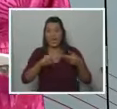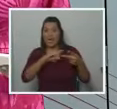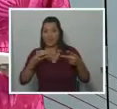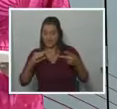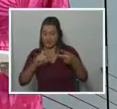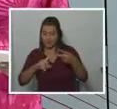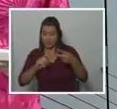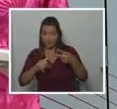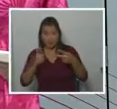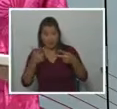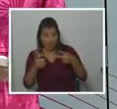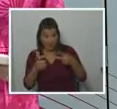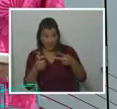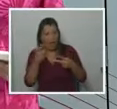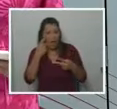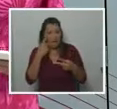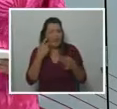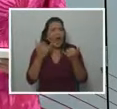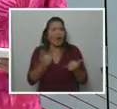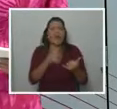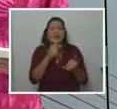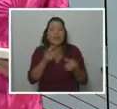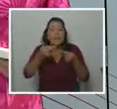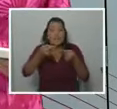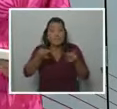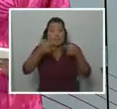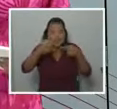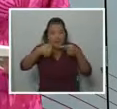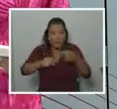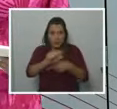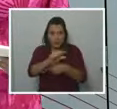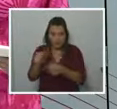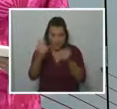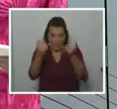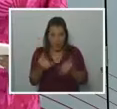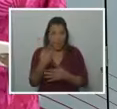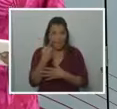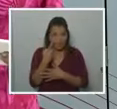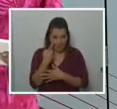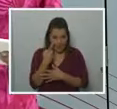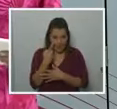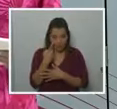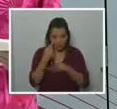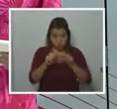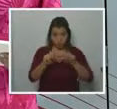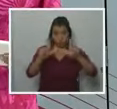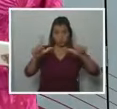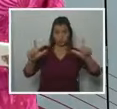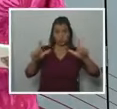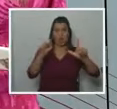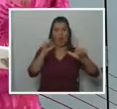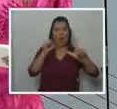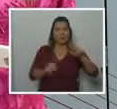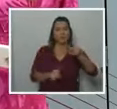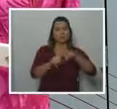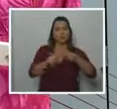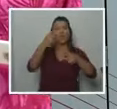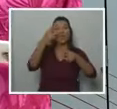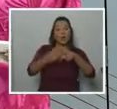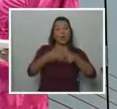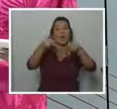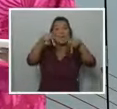próxima semana? Lo vamos a ver a continuación en la tómbola electrónica para conocer entonces la